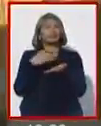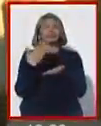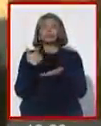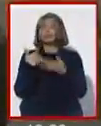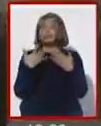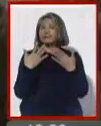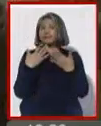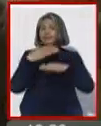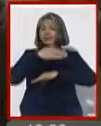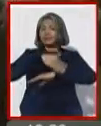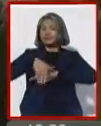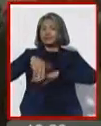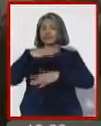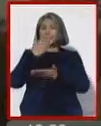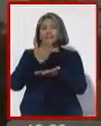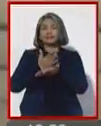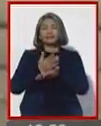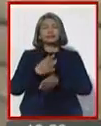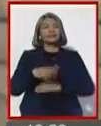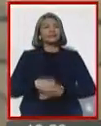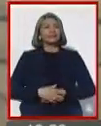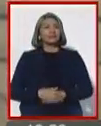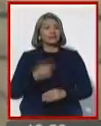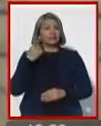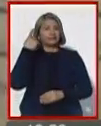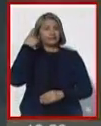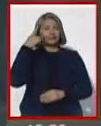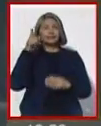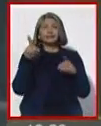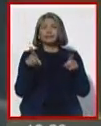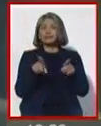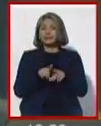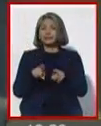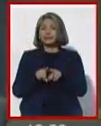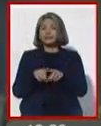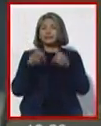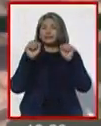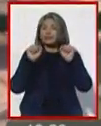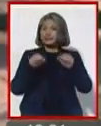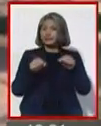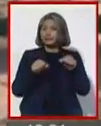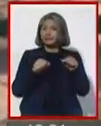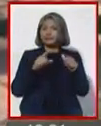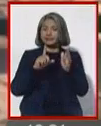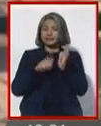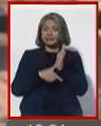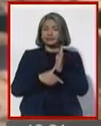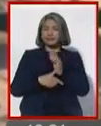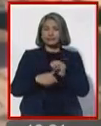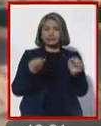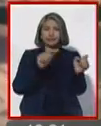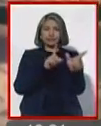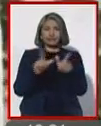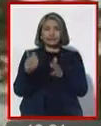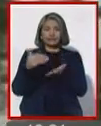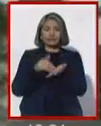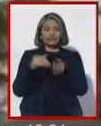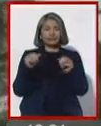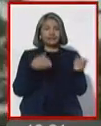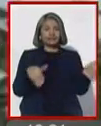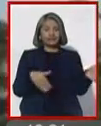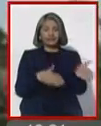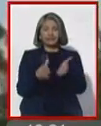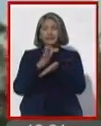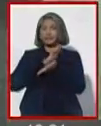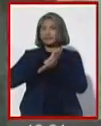obstruían aceras, vías públicas, para que también el personal se movilice y pueda habilitar nuevamente las calles en